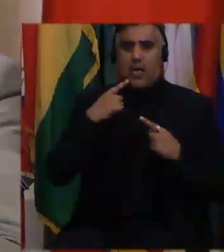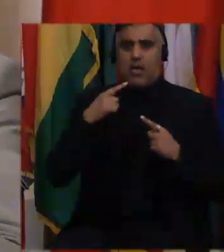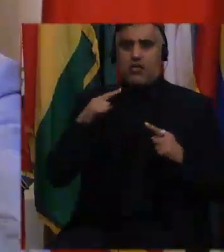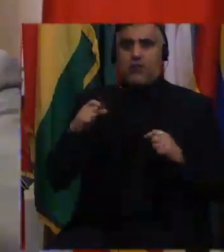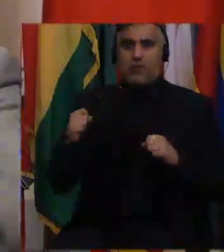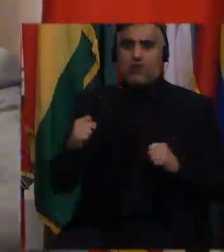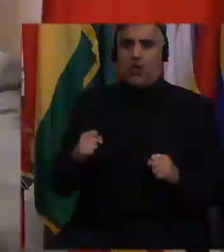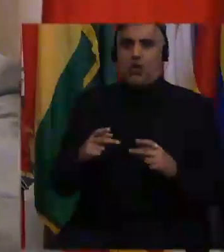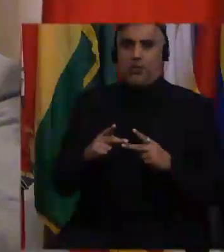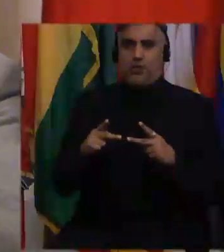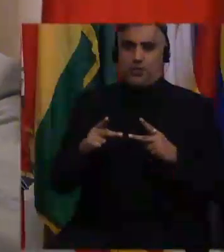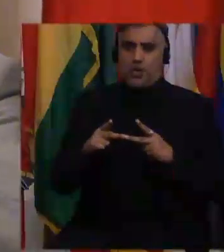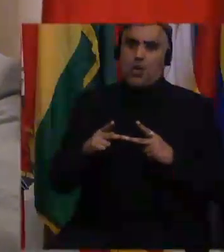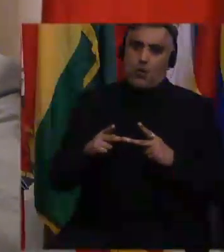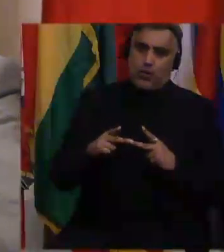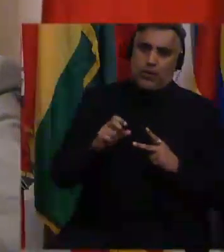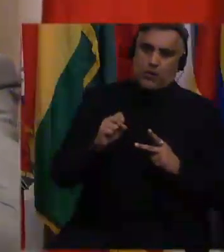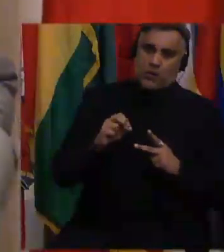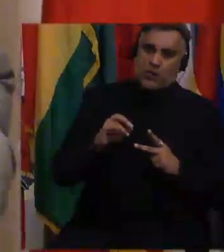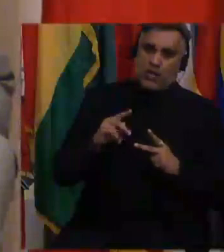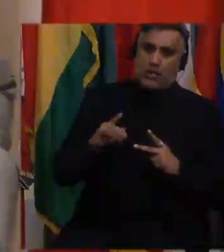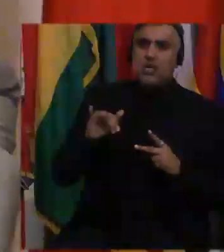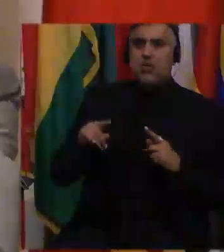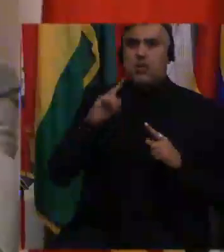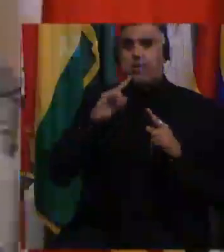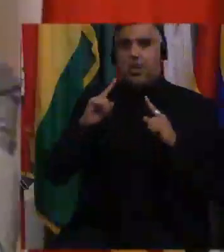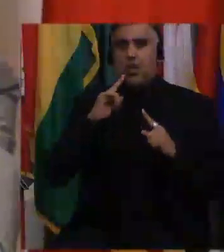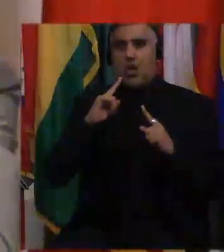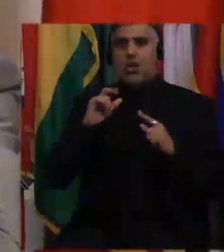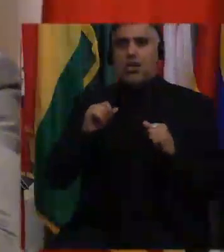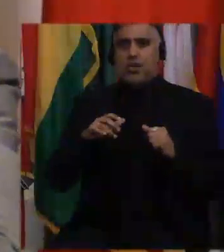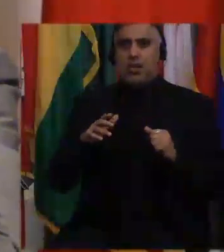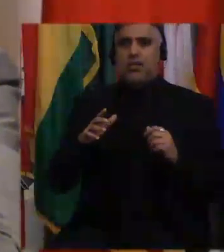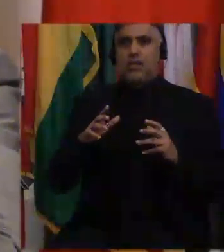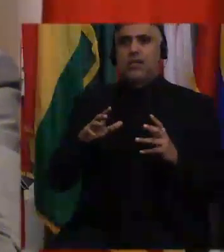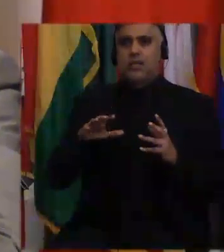también pueda salir de las disputas que a veces son políticas locales